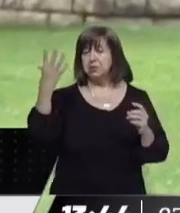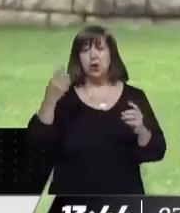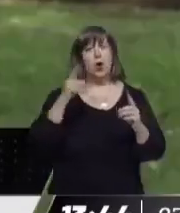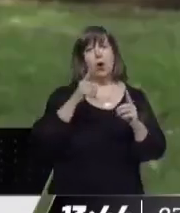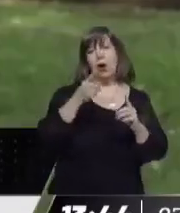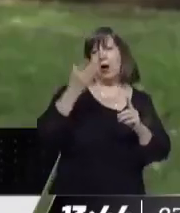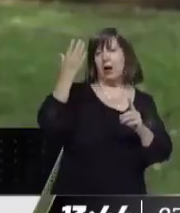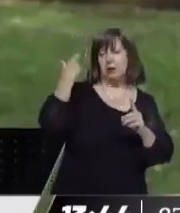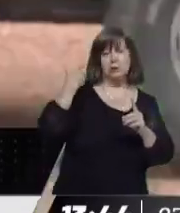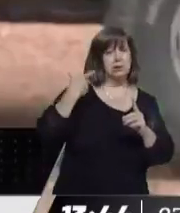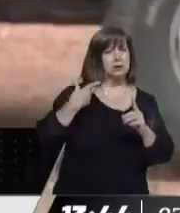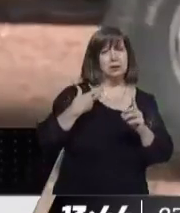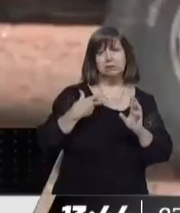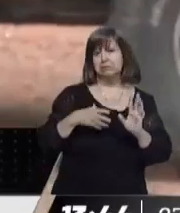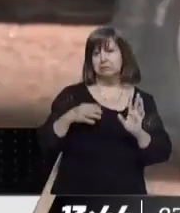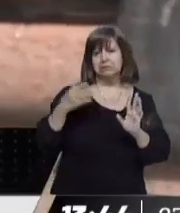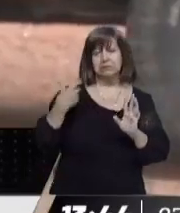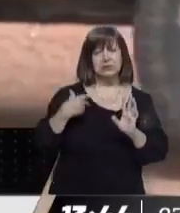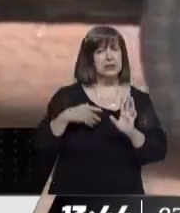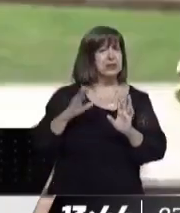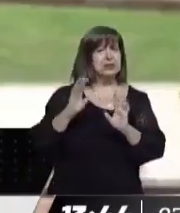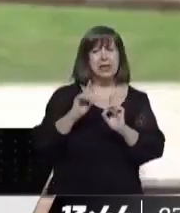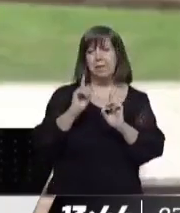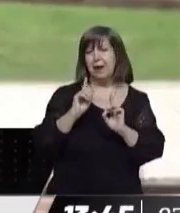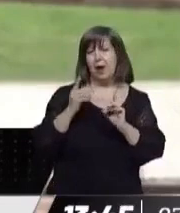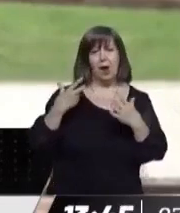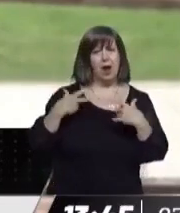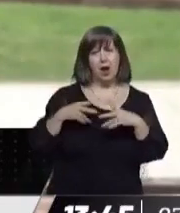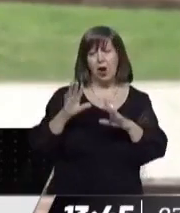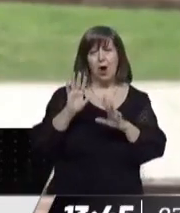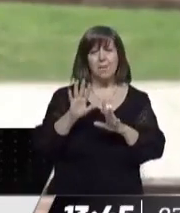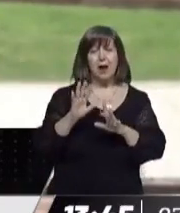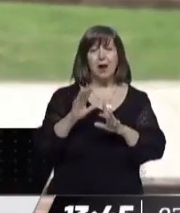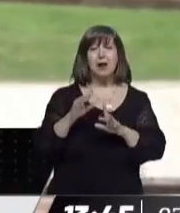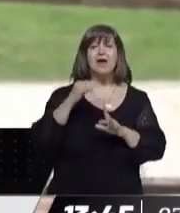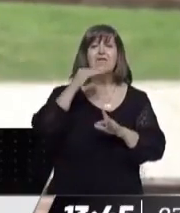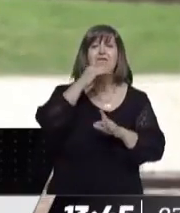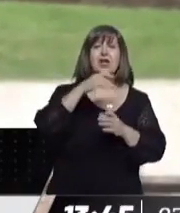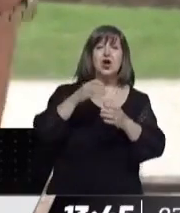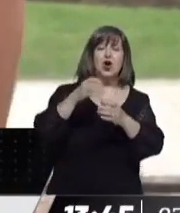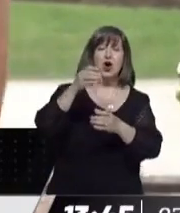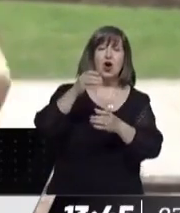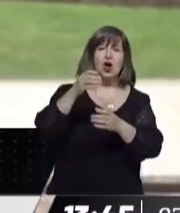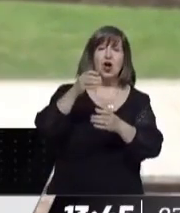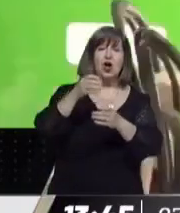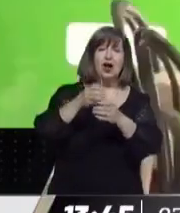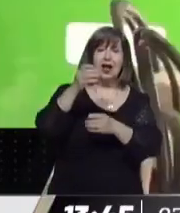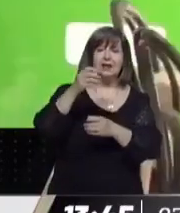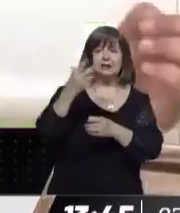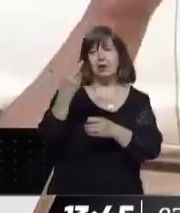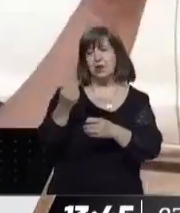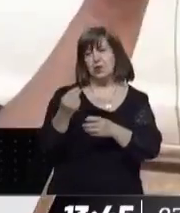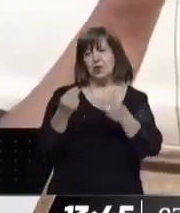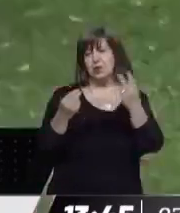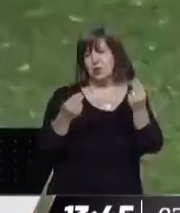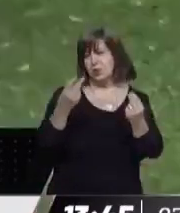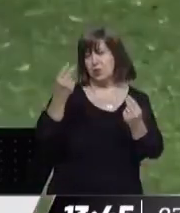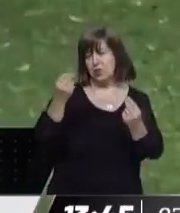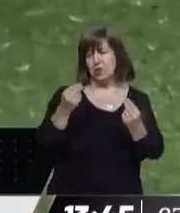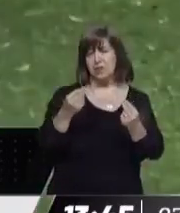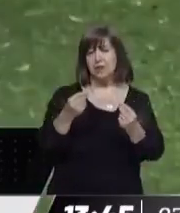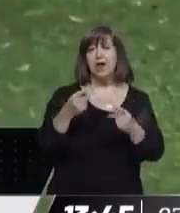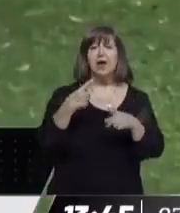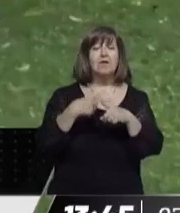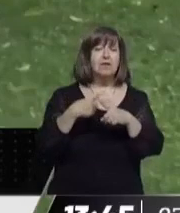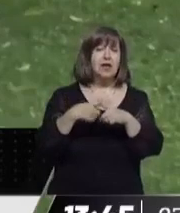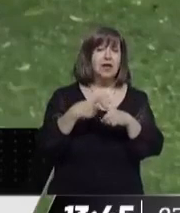Tradicional. Tradicional. Siempre tradicional. ¿Vino en lata, sí o no? No. No. No. ¿La